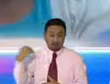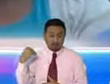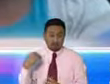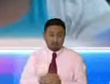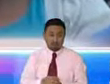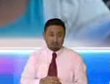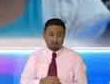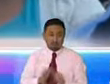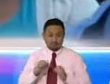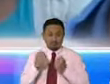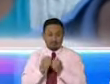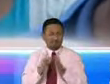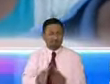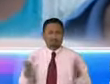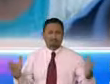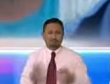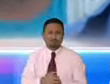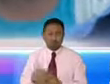sociedad grande. Son...